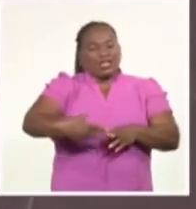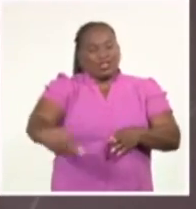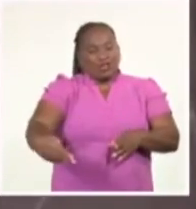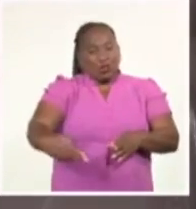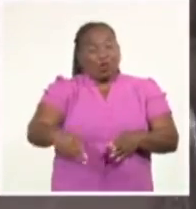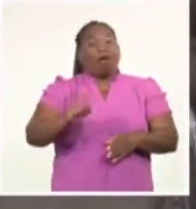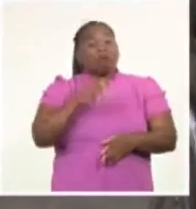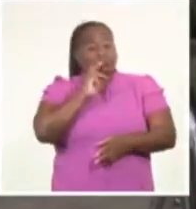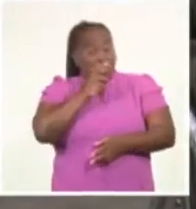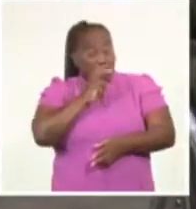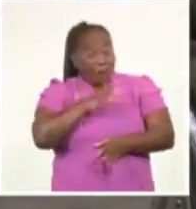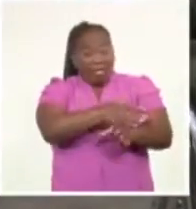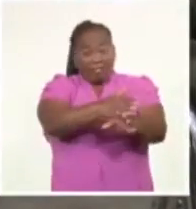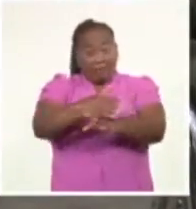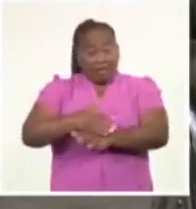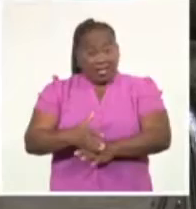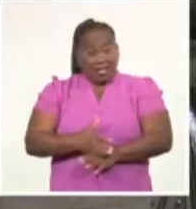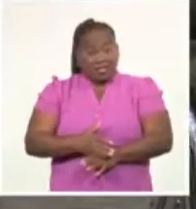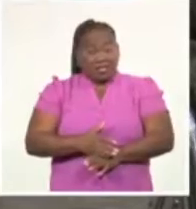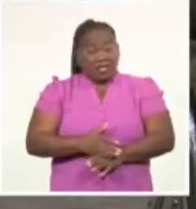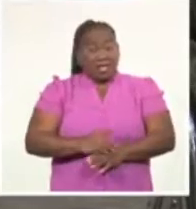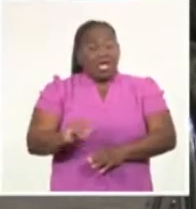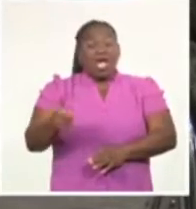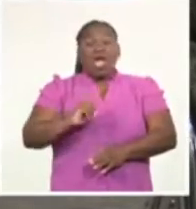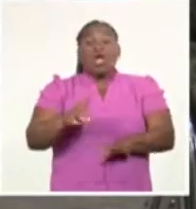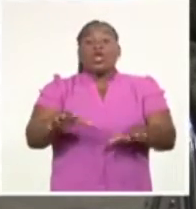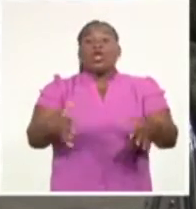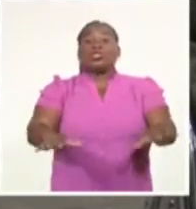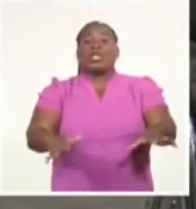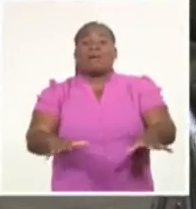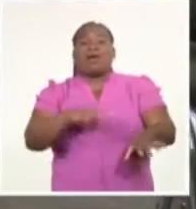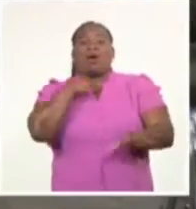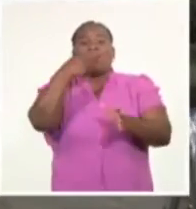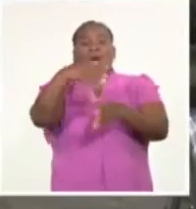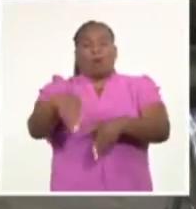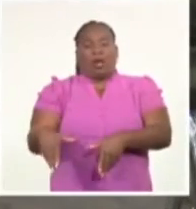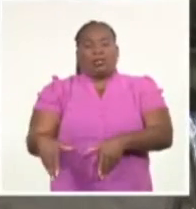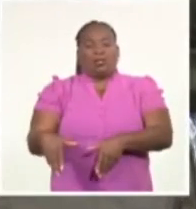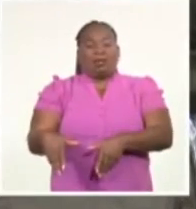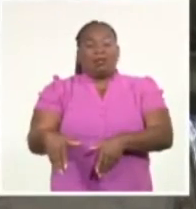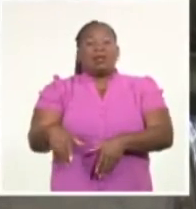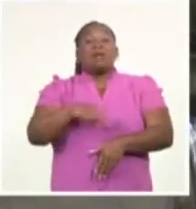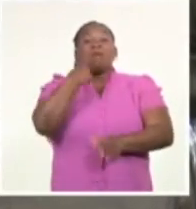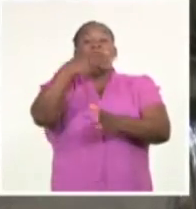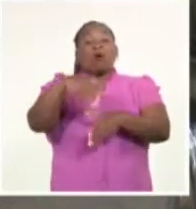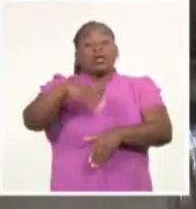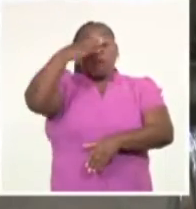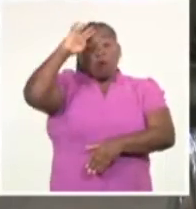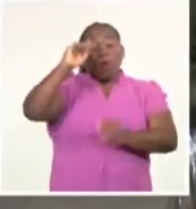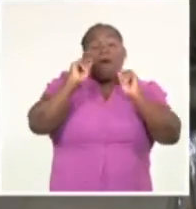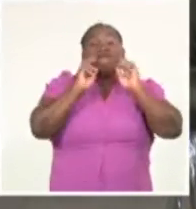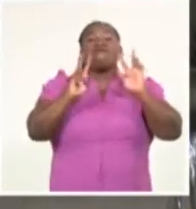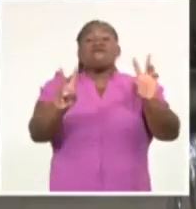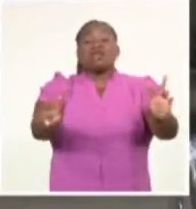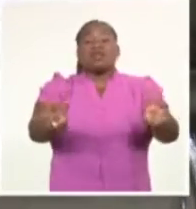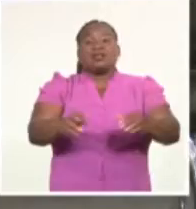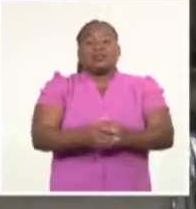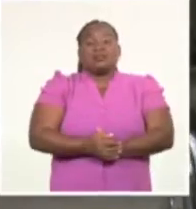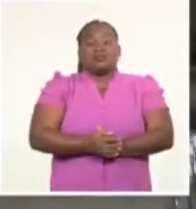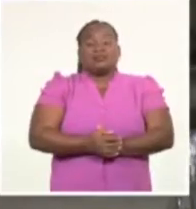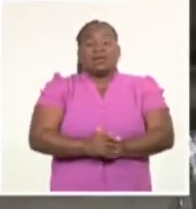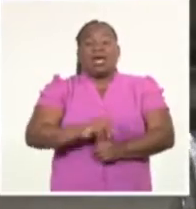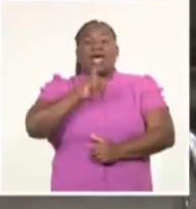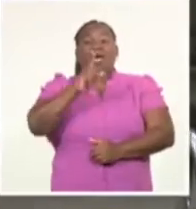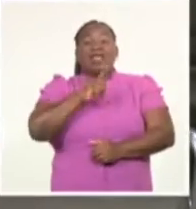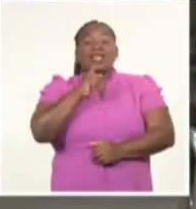varios idiomas. No temáis una muerte gloriosa, que morir por la patria es vivir. La letra de nuestro himno nacional